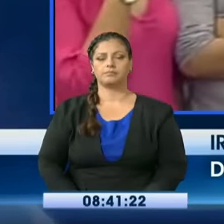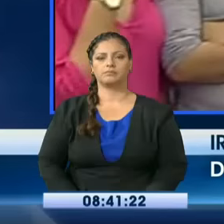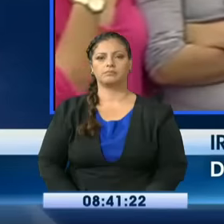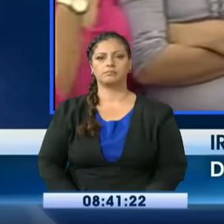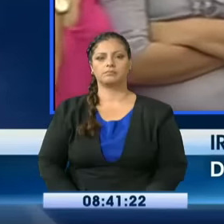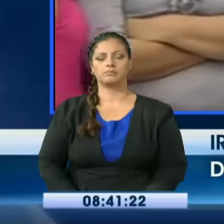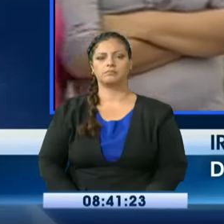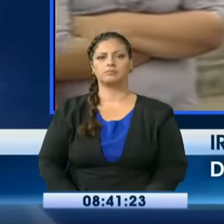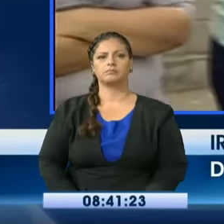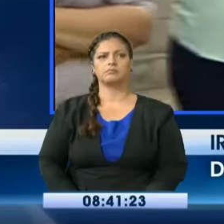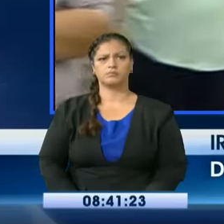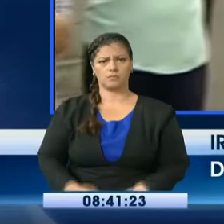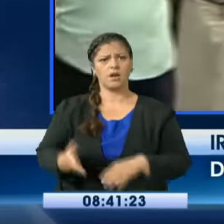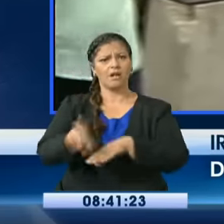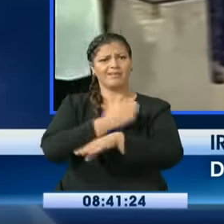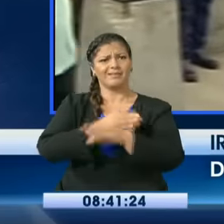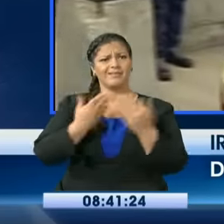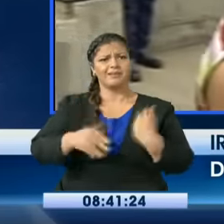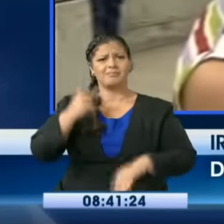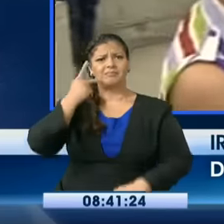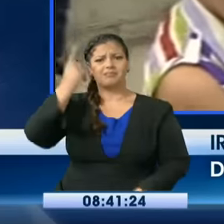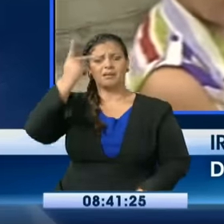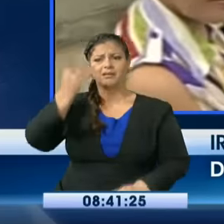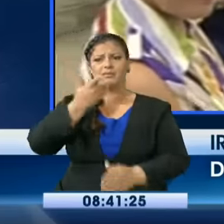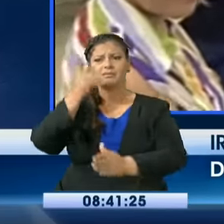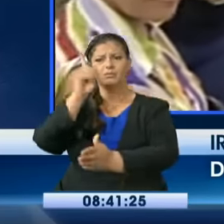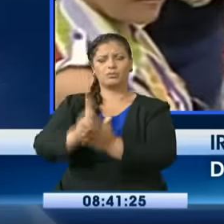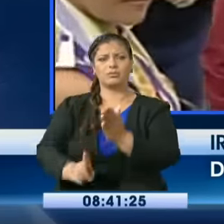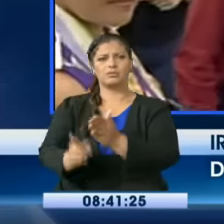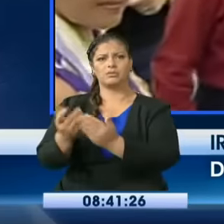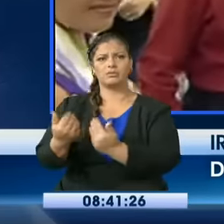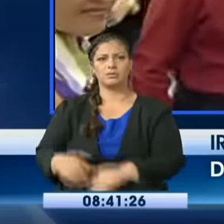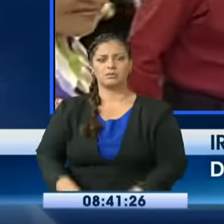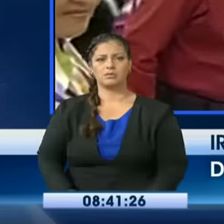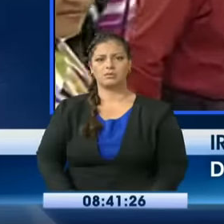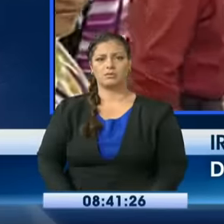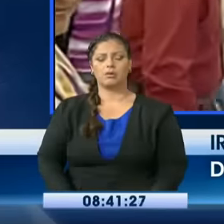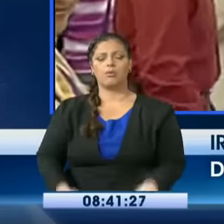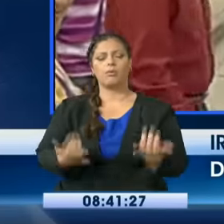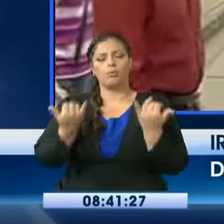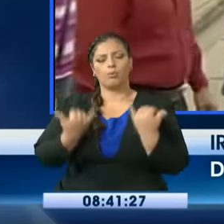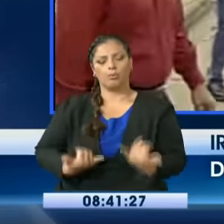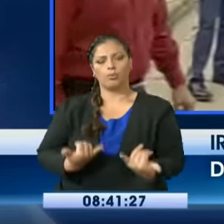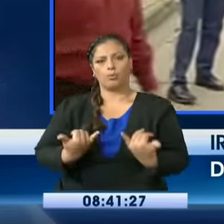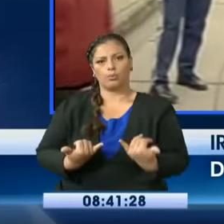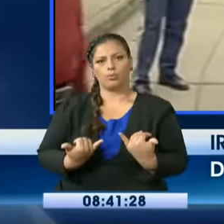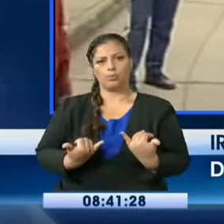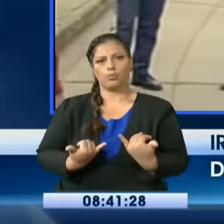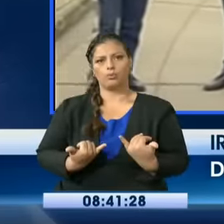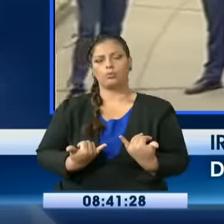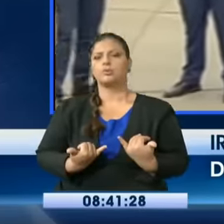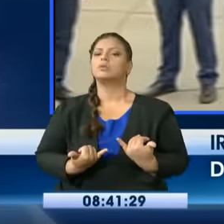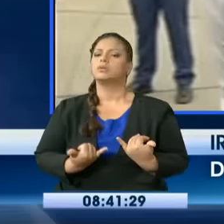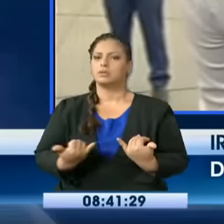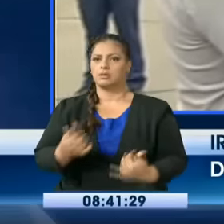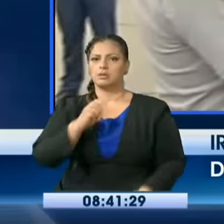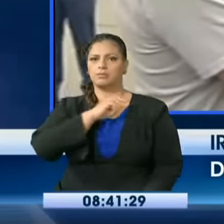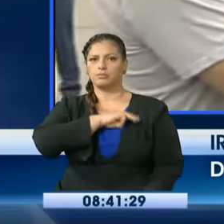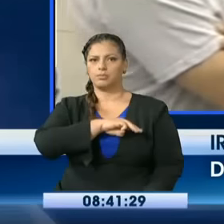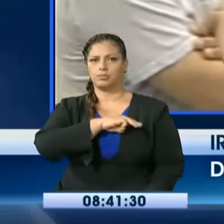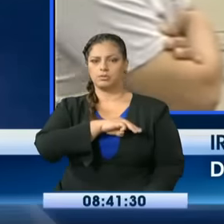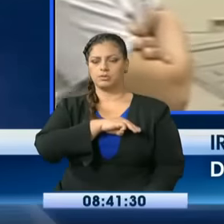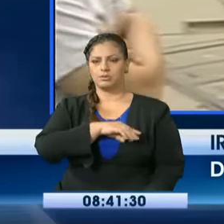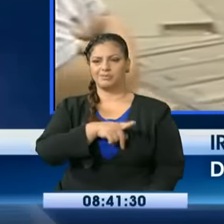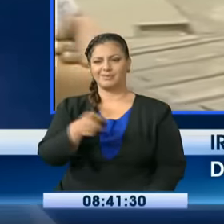ya han iniciado alguna acción legal, conozco, y el día de hoy voy a tomar contacto con el señor director de Justicia y Vigilancia a fin